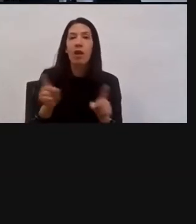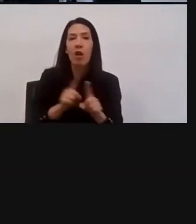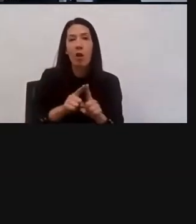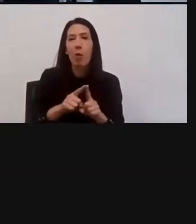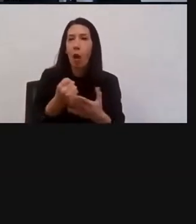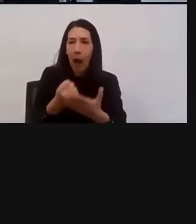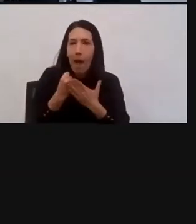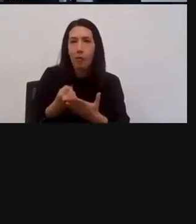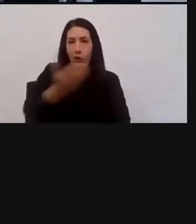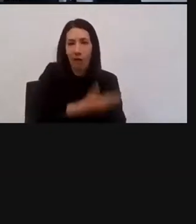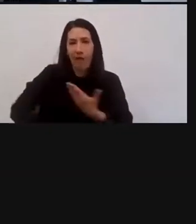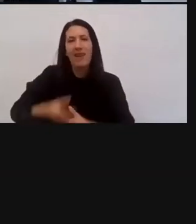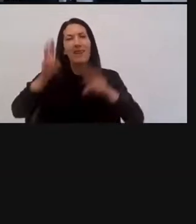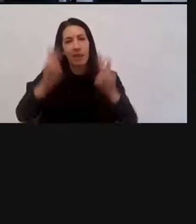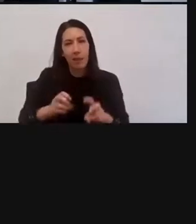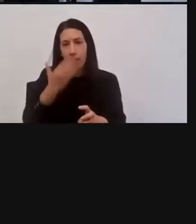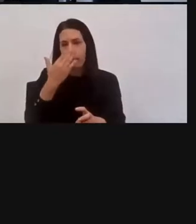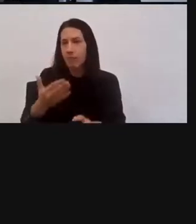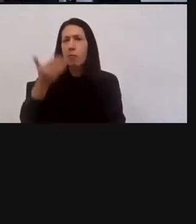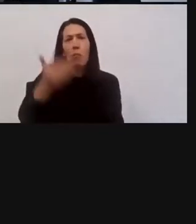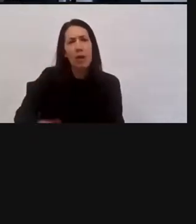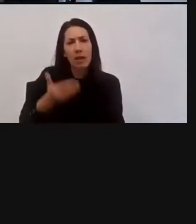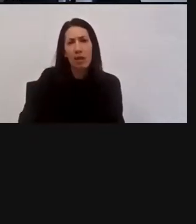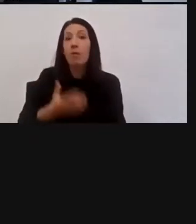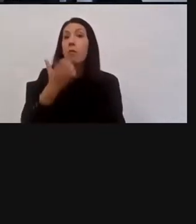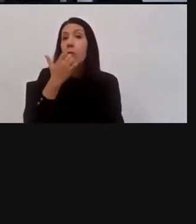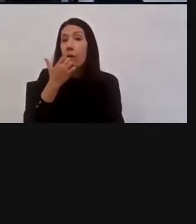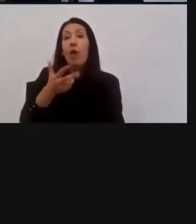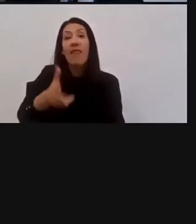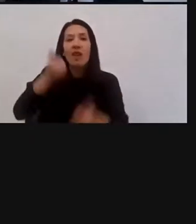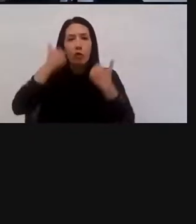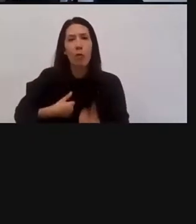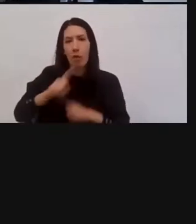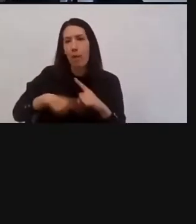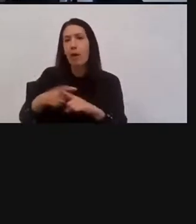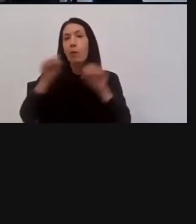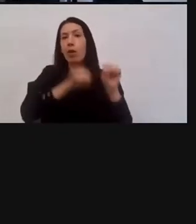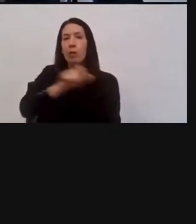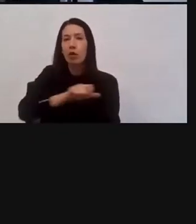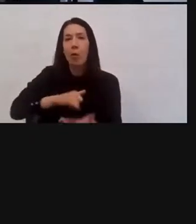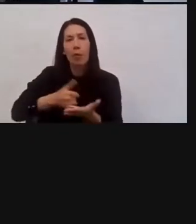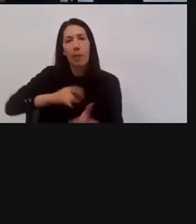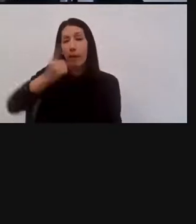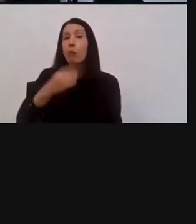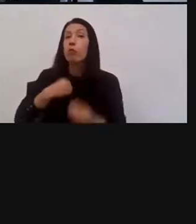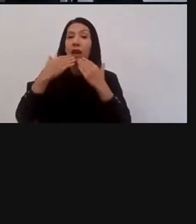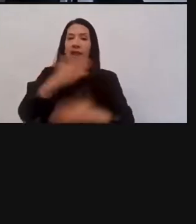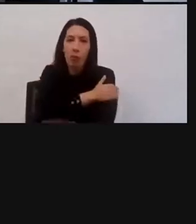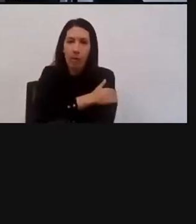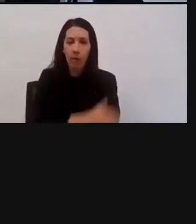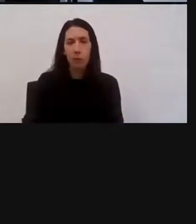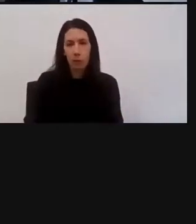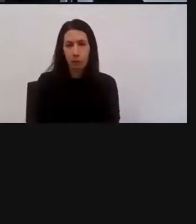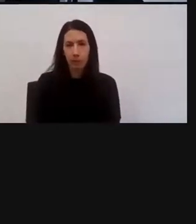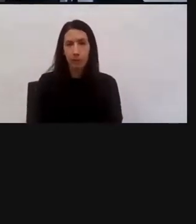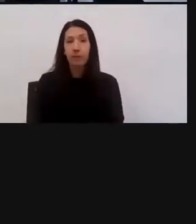en este tipo de cuestiones que son de tanta relevancia como es los derechos humanos y la protección de los más vulnerables. Muchas gracias y un abrazo.